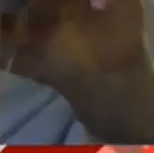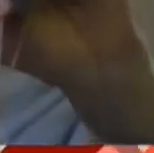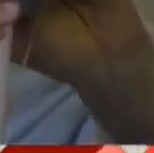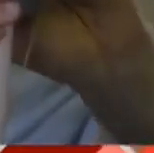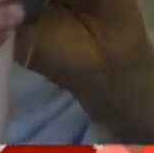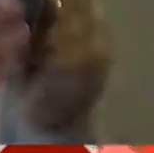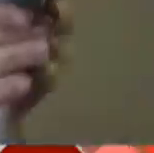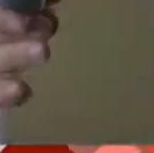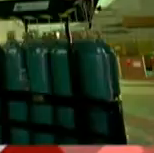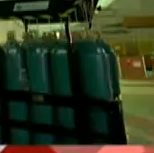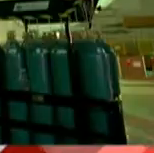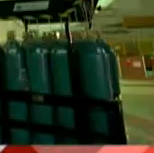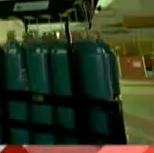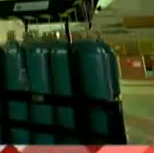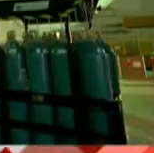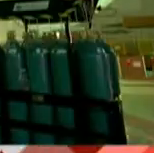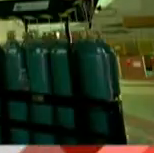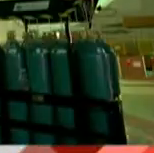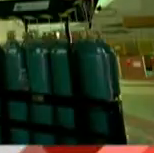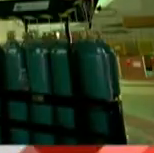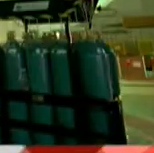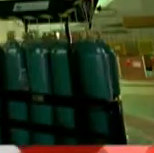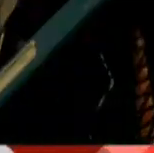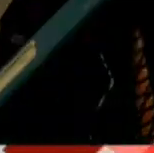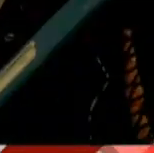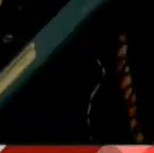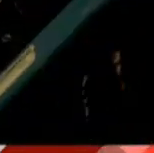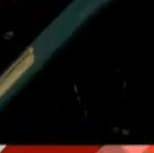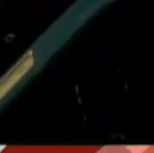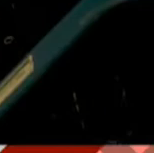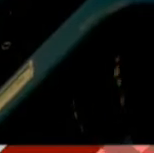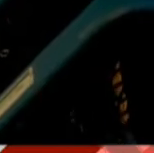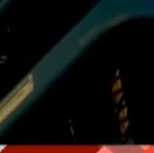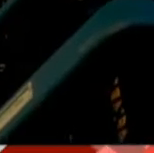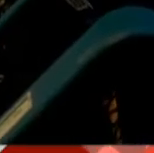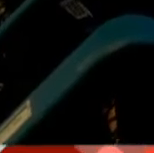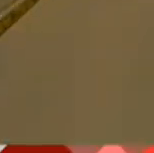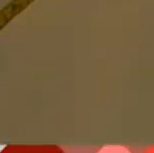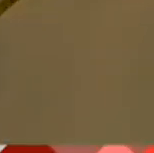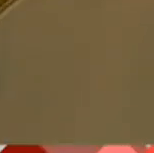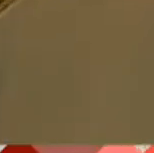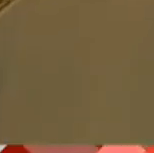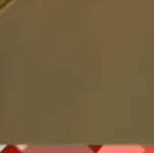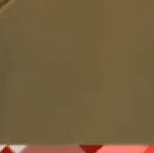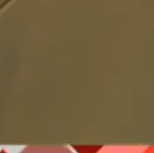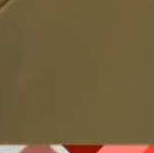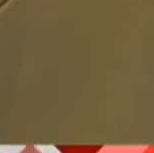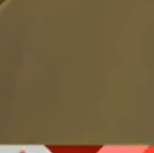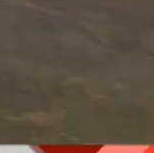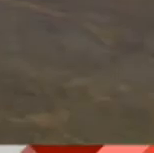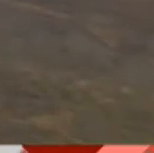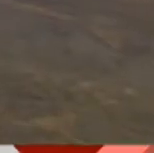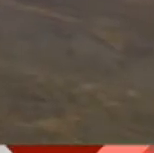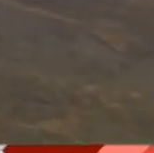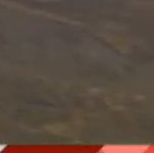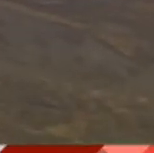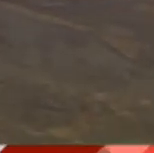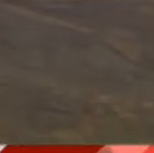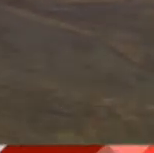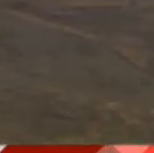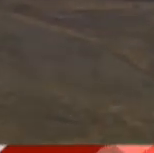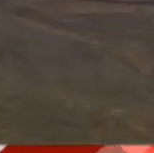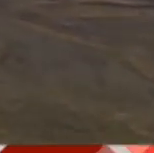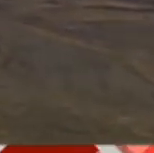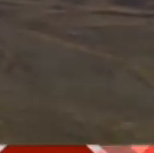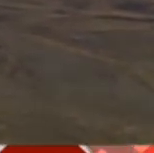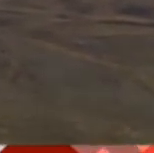conexiones entre las personas hasta que se pueda restablecer el servicio, reparar estas torres de comunicaciones. El proyecto